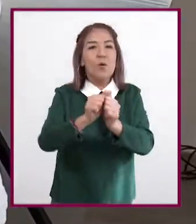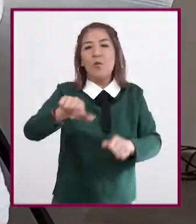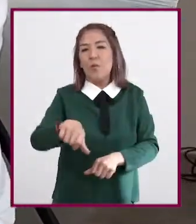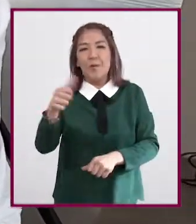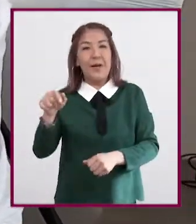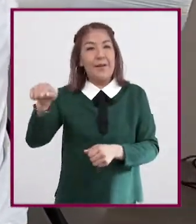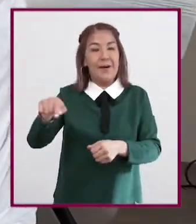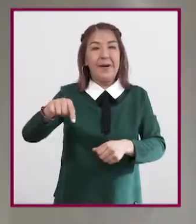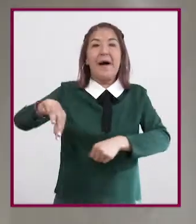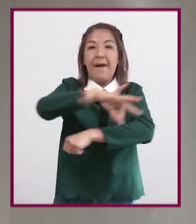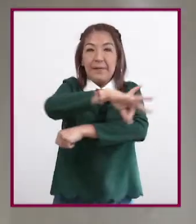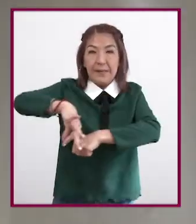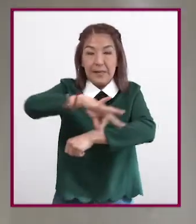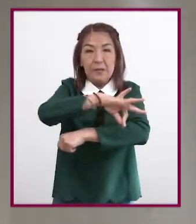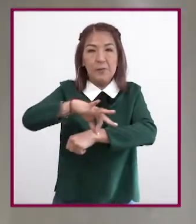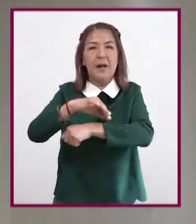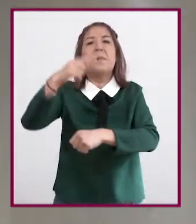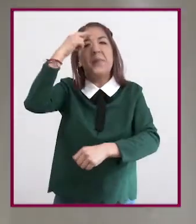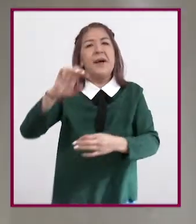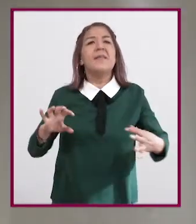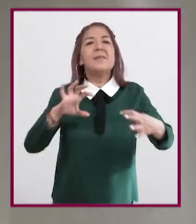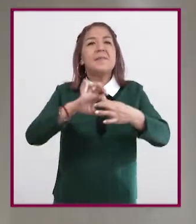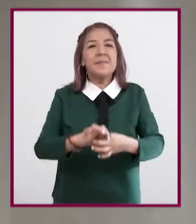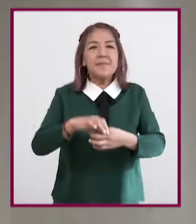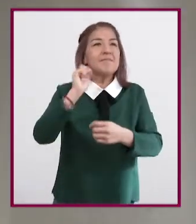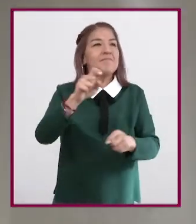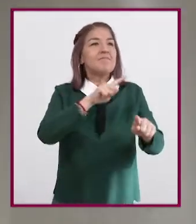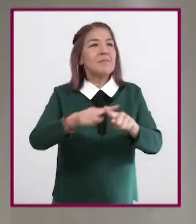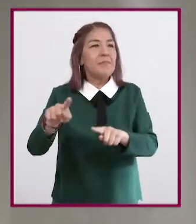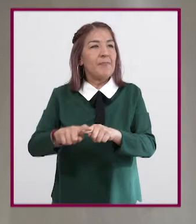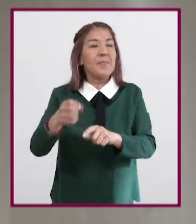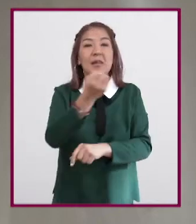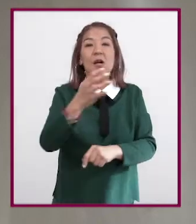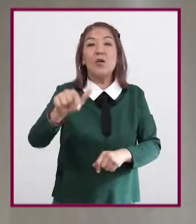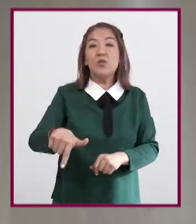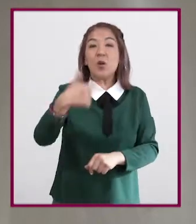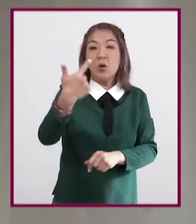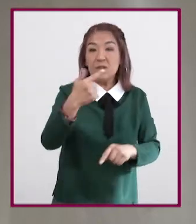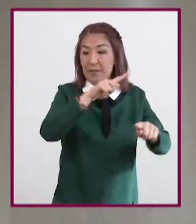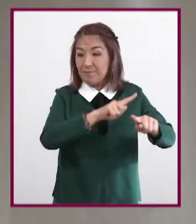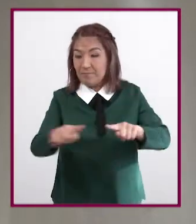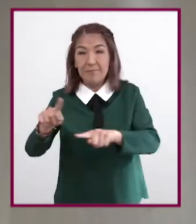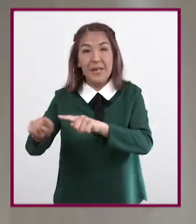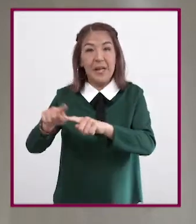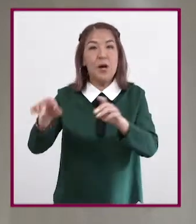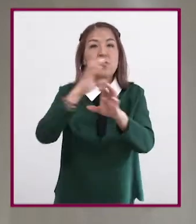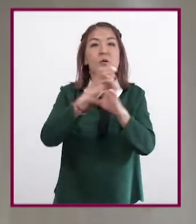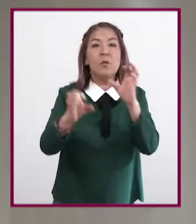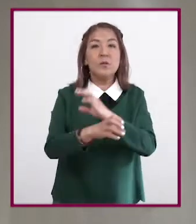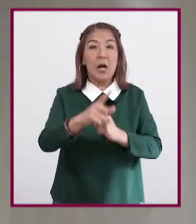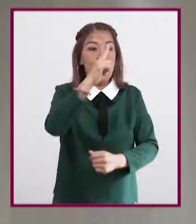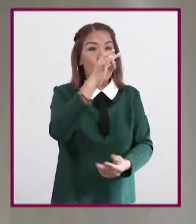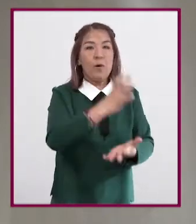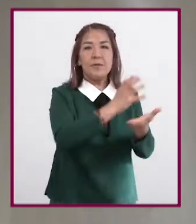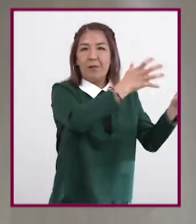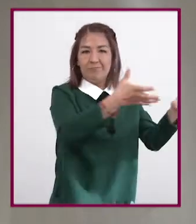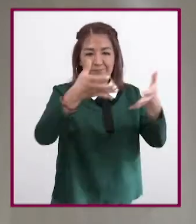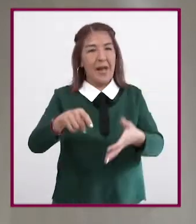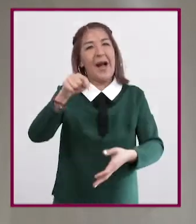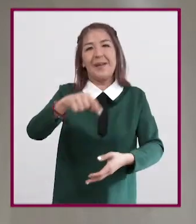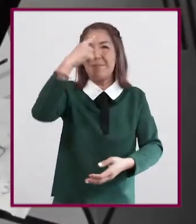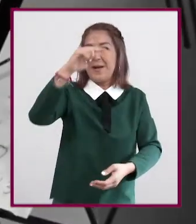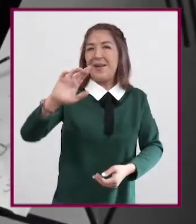de Arquitectura, y mostraron 12 piezas. Y una de esas piezas se quedó como parte de la colección del